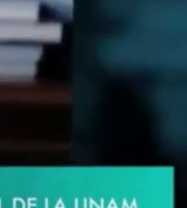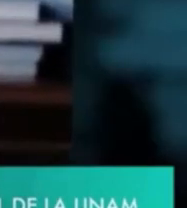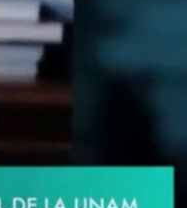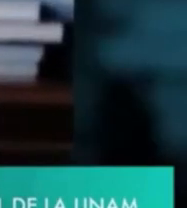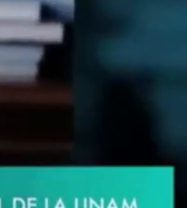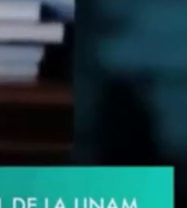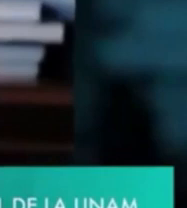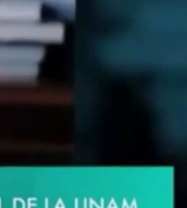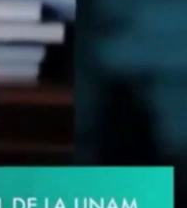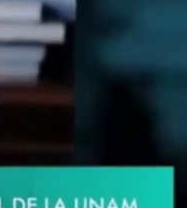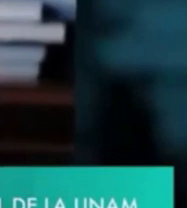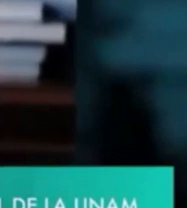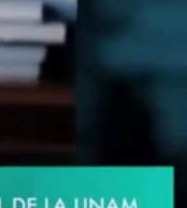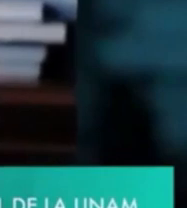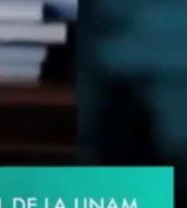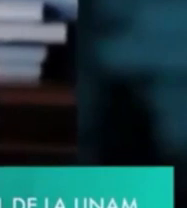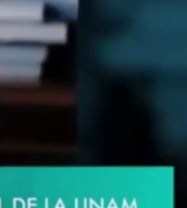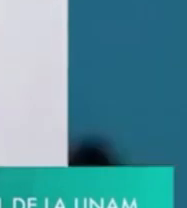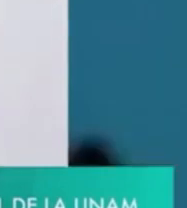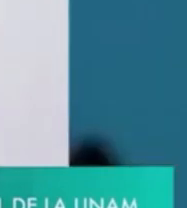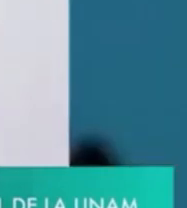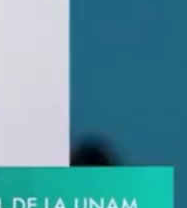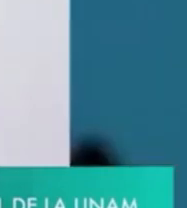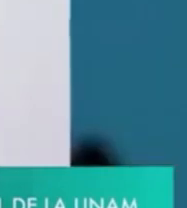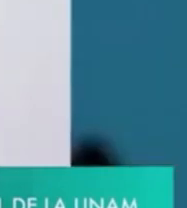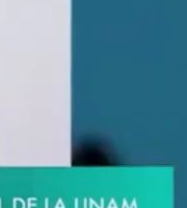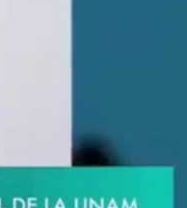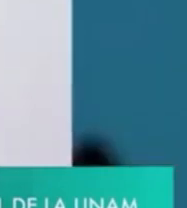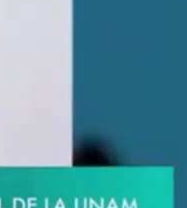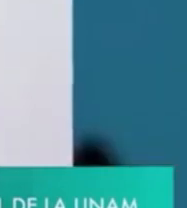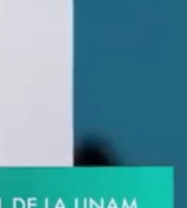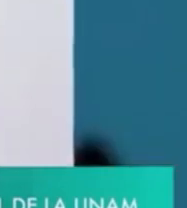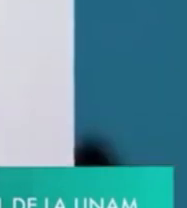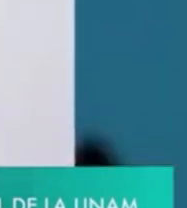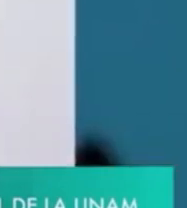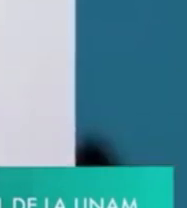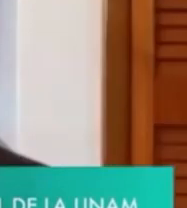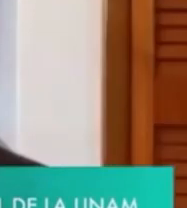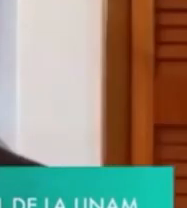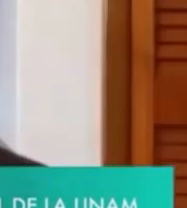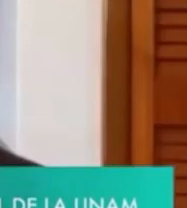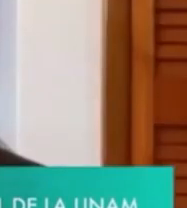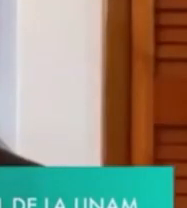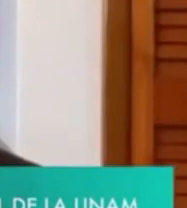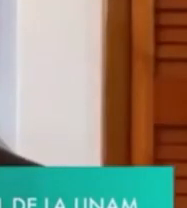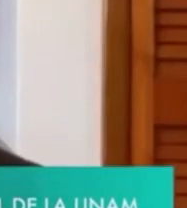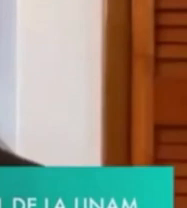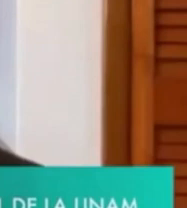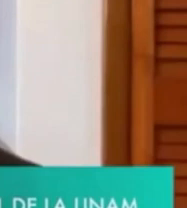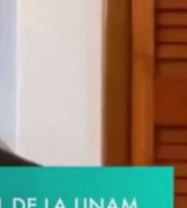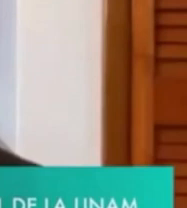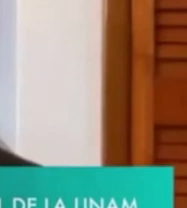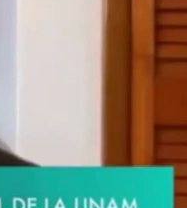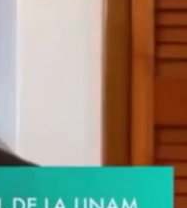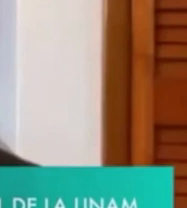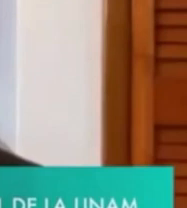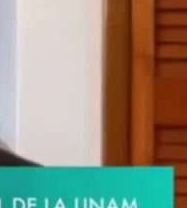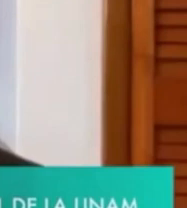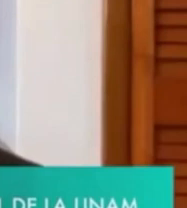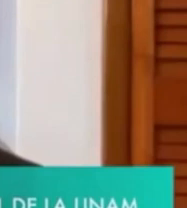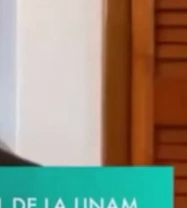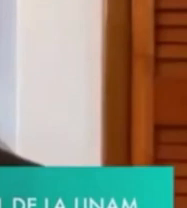es un requisito previo a la presentación del examen. La tesis no es el acto constitutivo